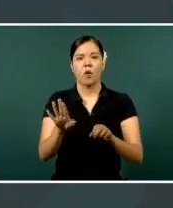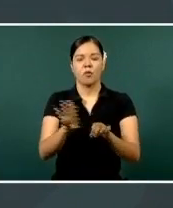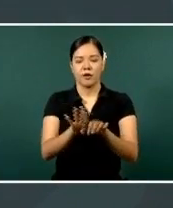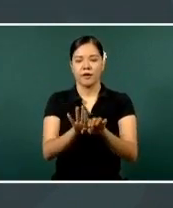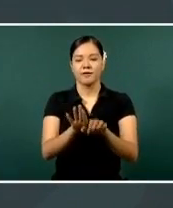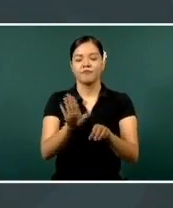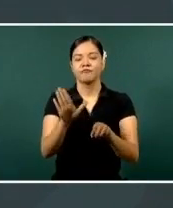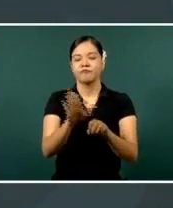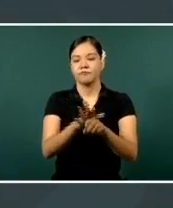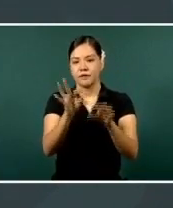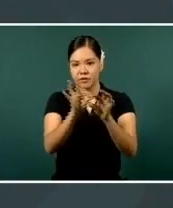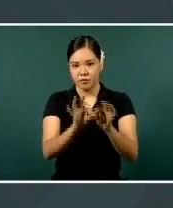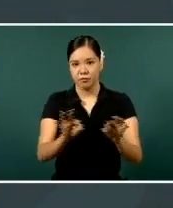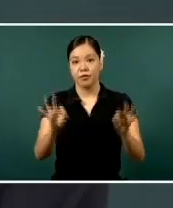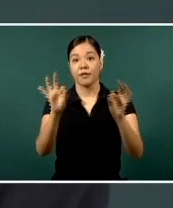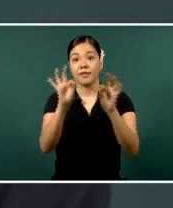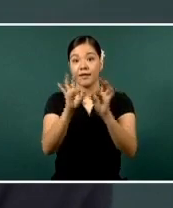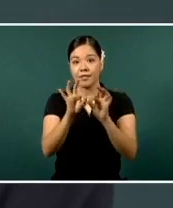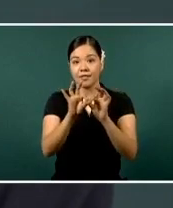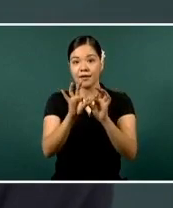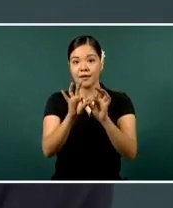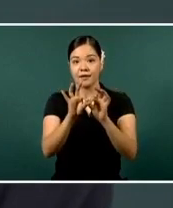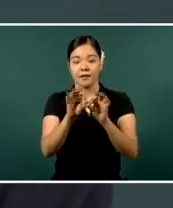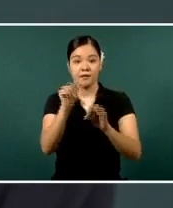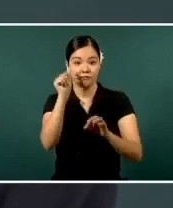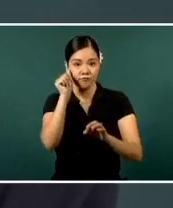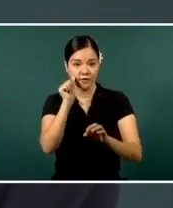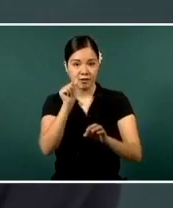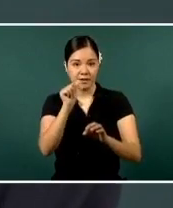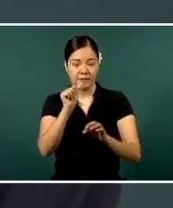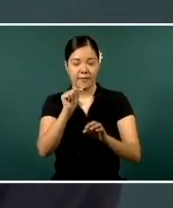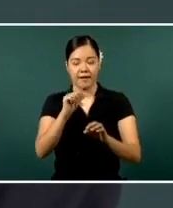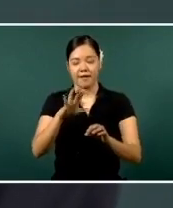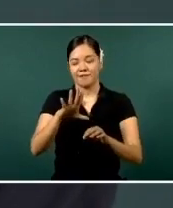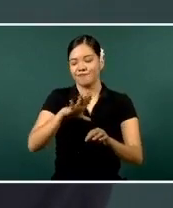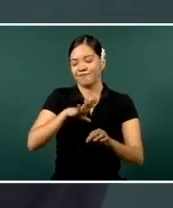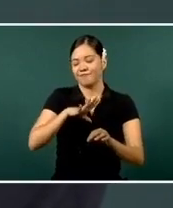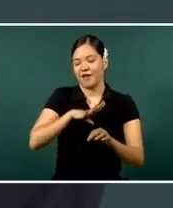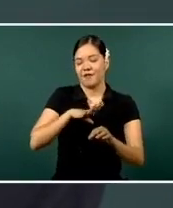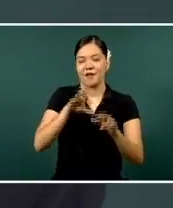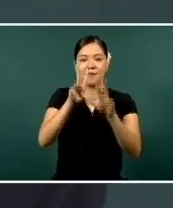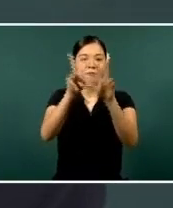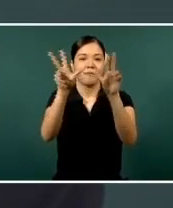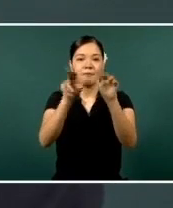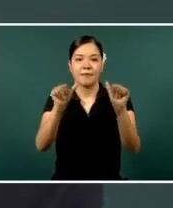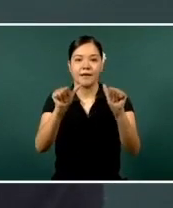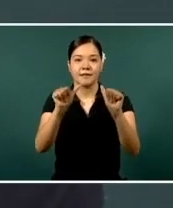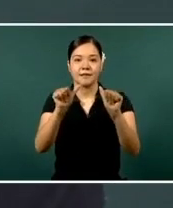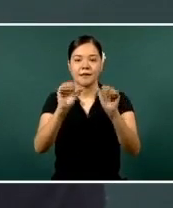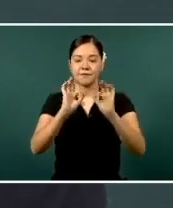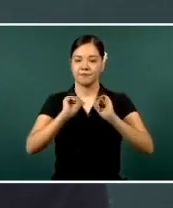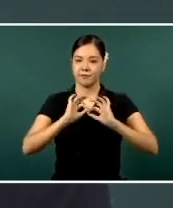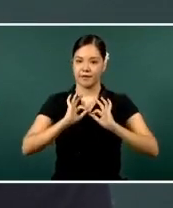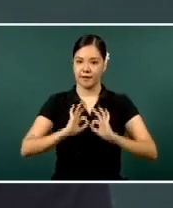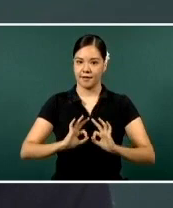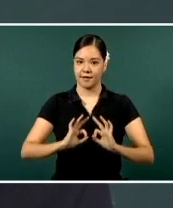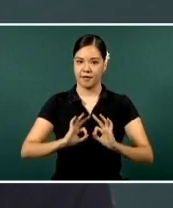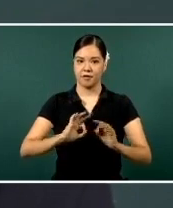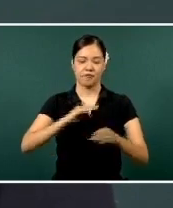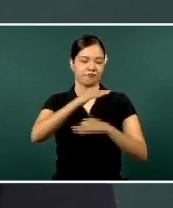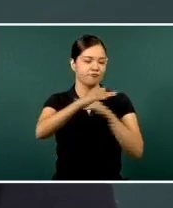fundamental el que haya paz, que haya tranquilidad en nuestro